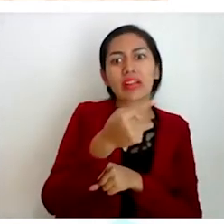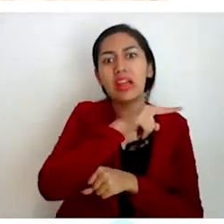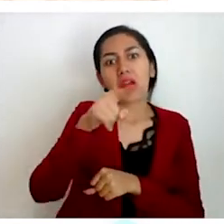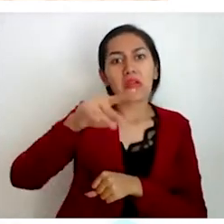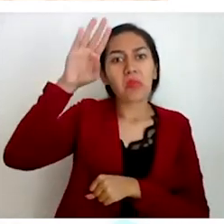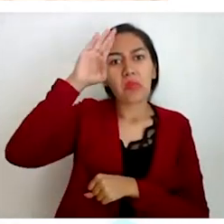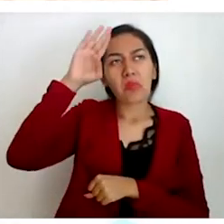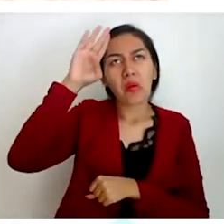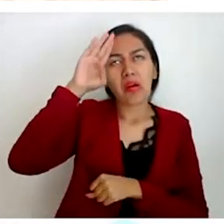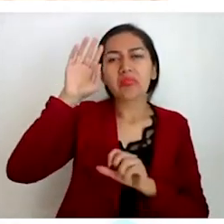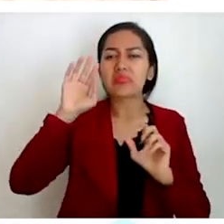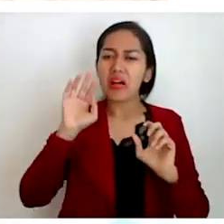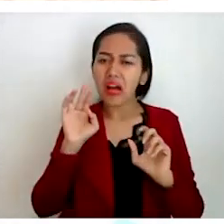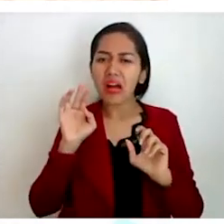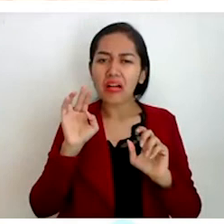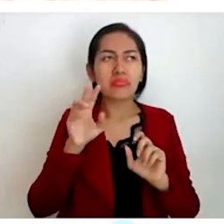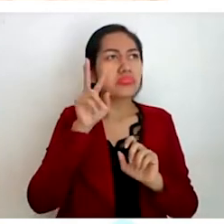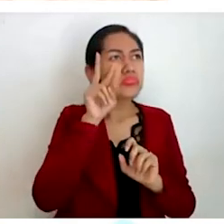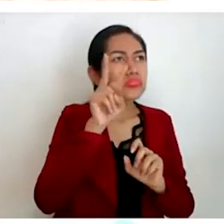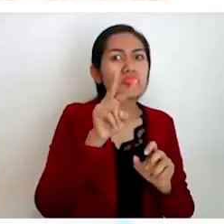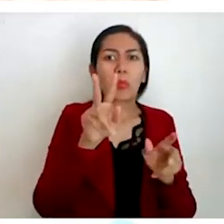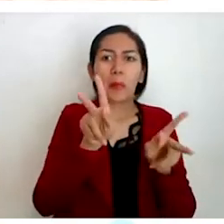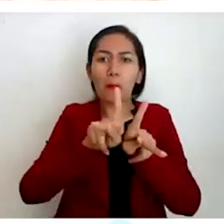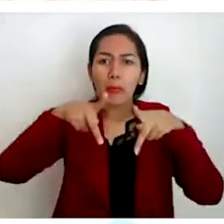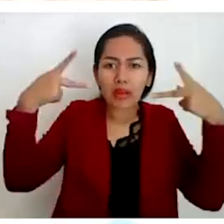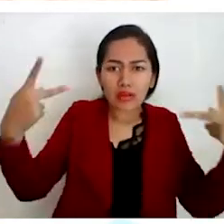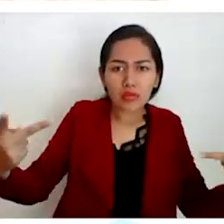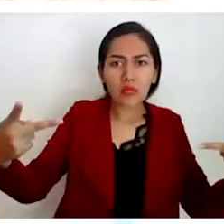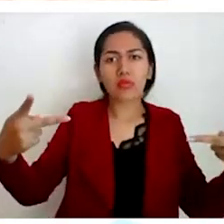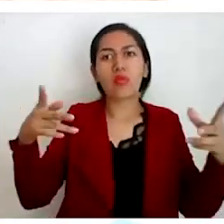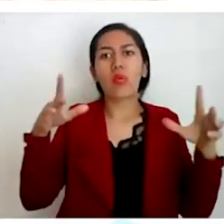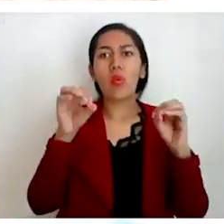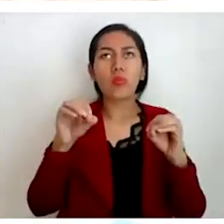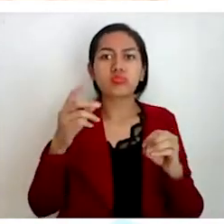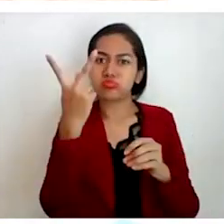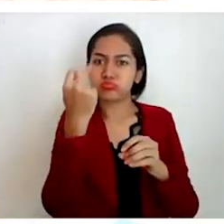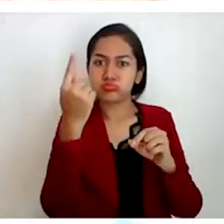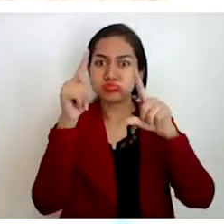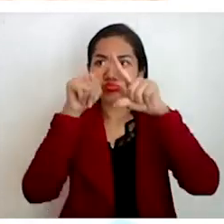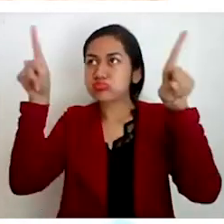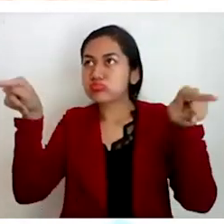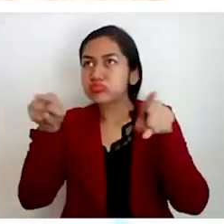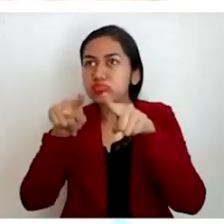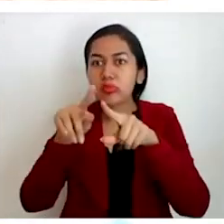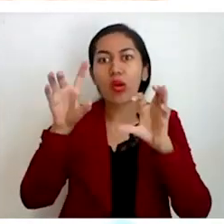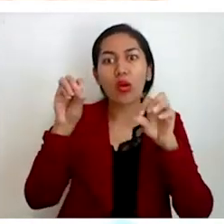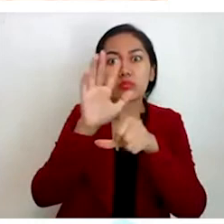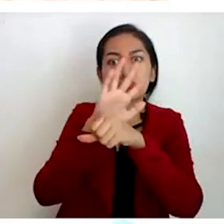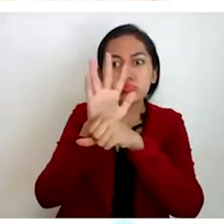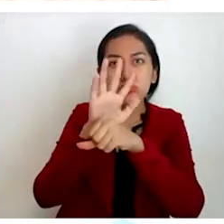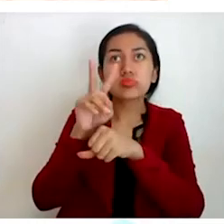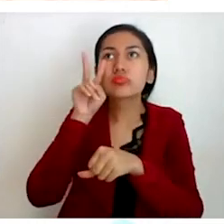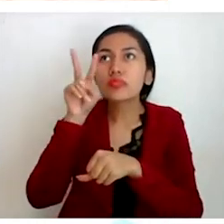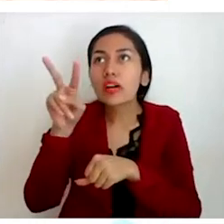mensaje por algún periódico, algún programa de radio o de televisión, incluso una película, y que influía directamente